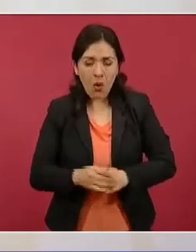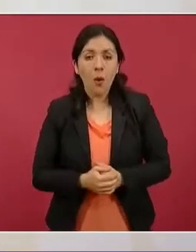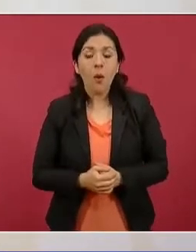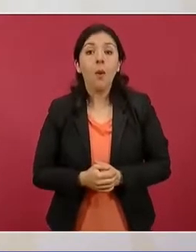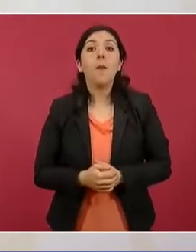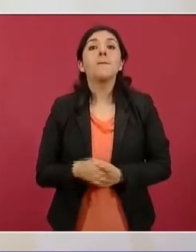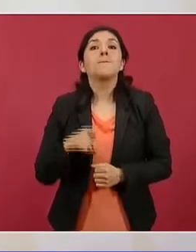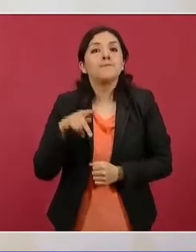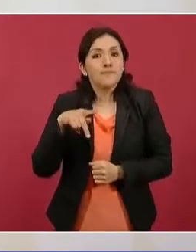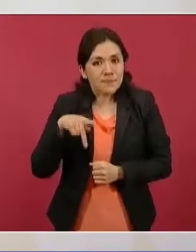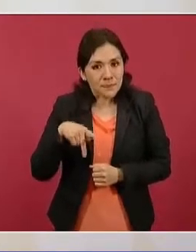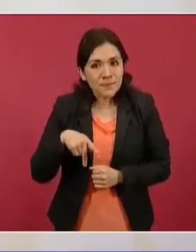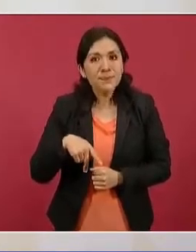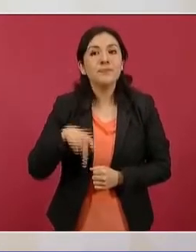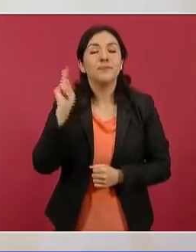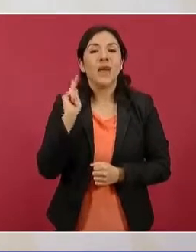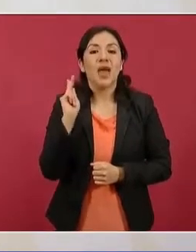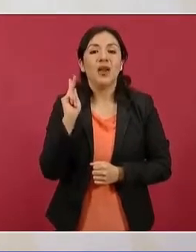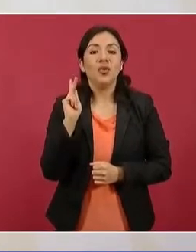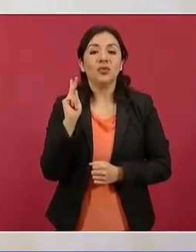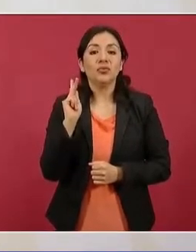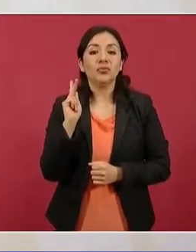pero